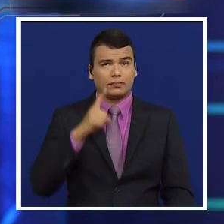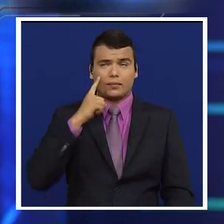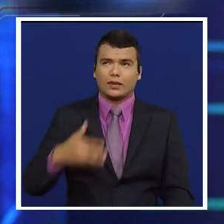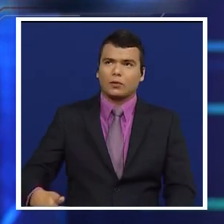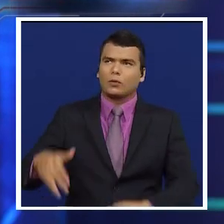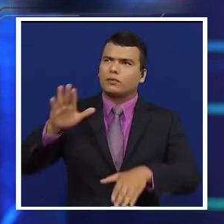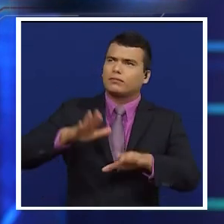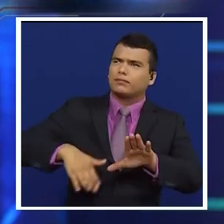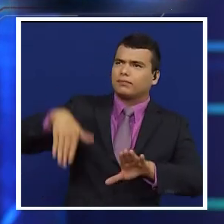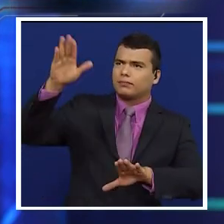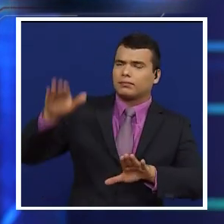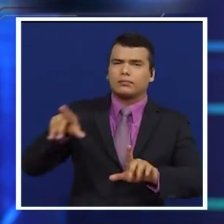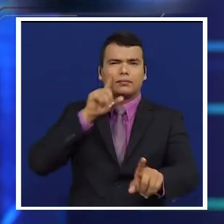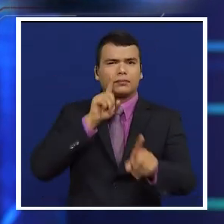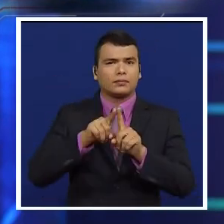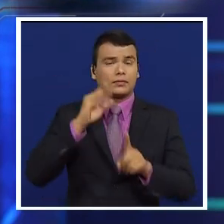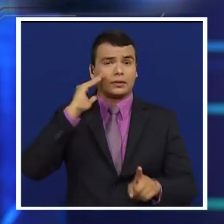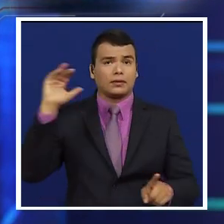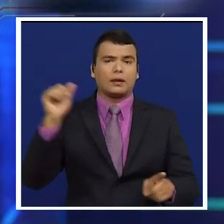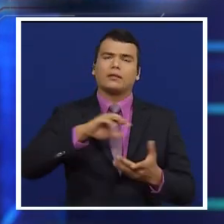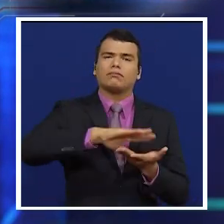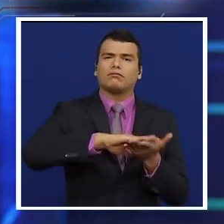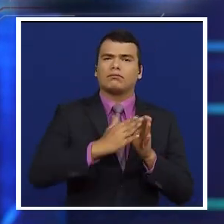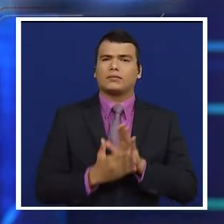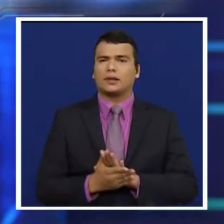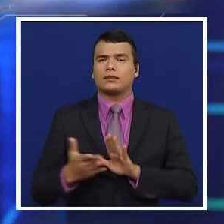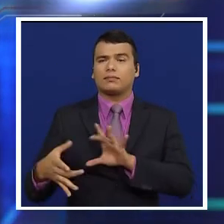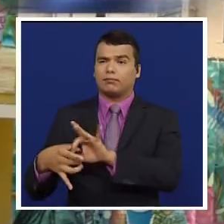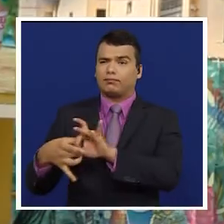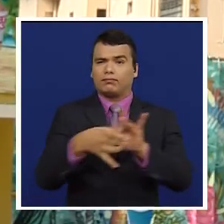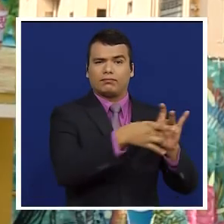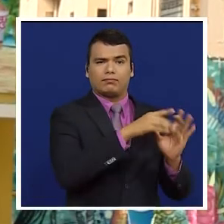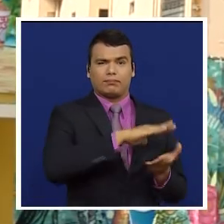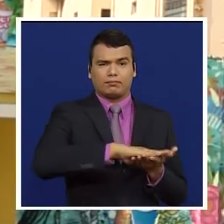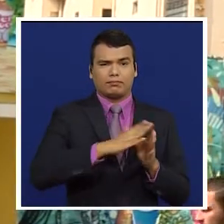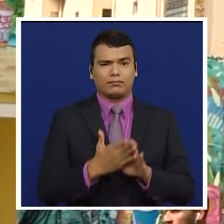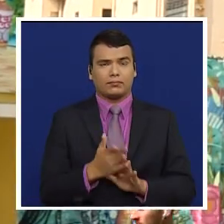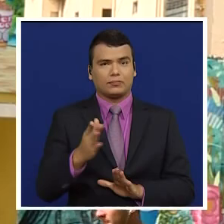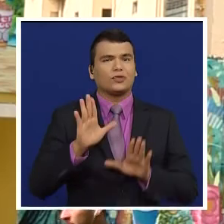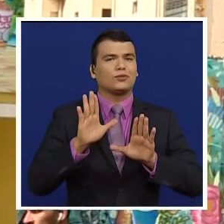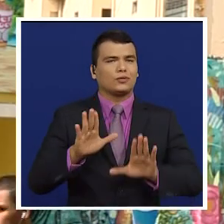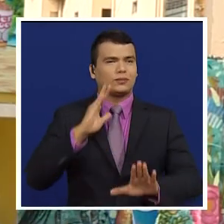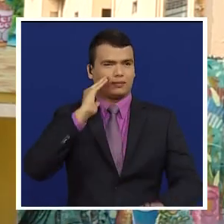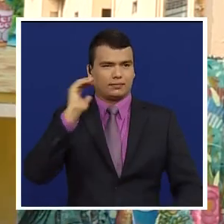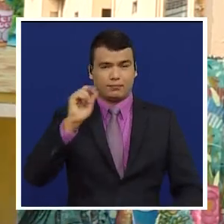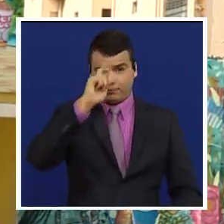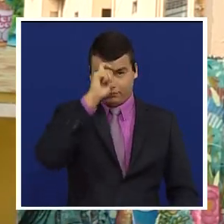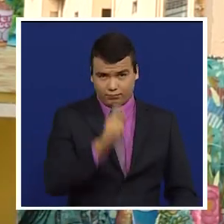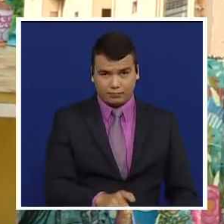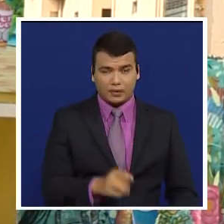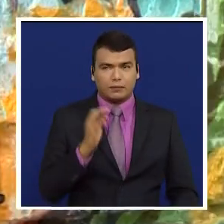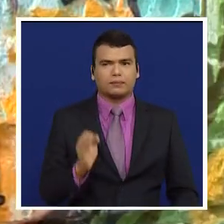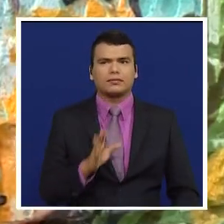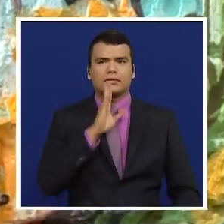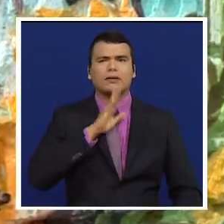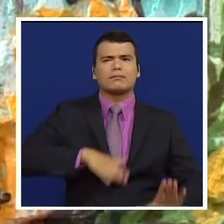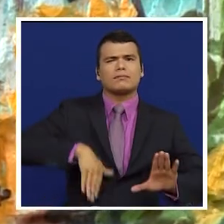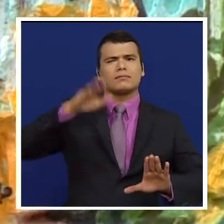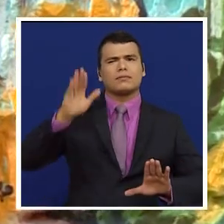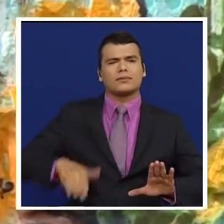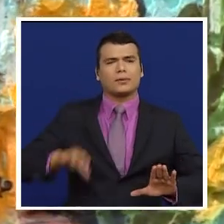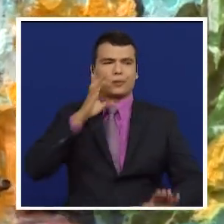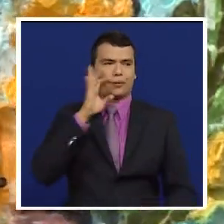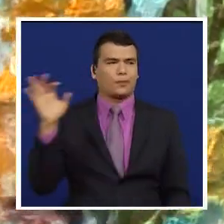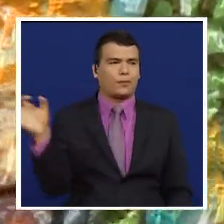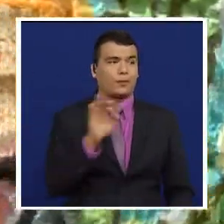y la reconciliación. Y fue pintado por hombres. En honor a la pluriculturalidad de las mujeres caleñas y su aporte